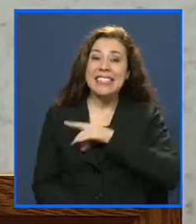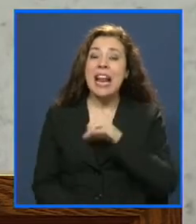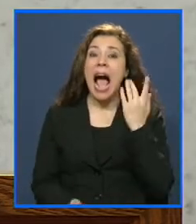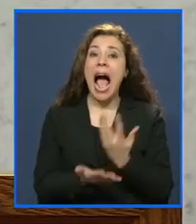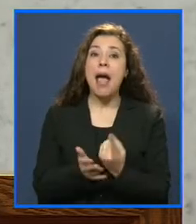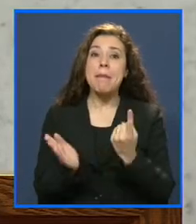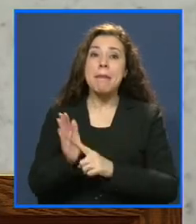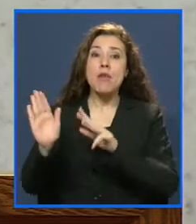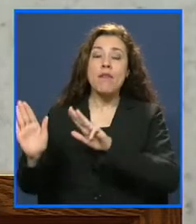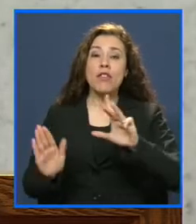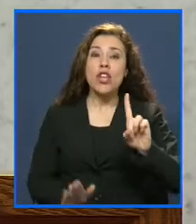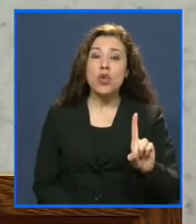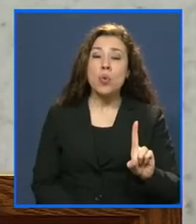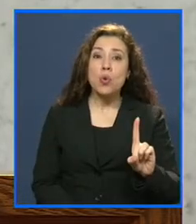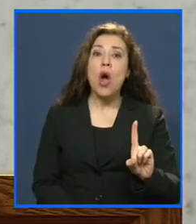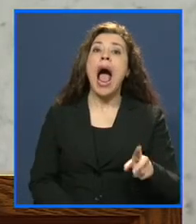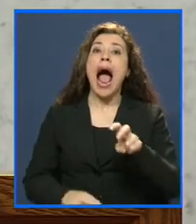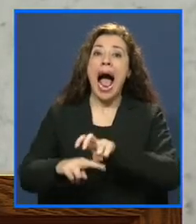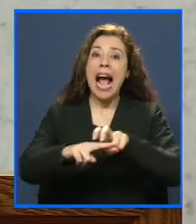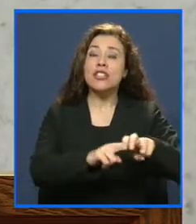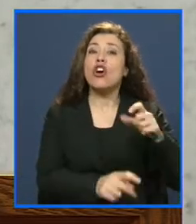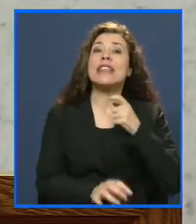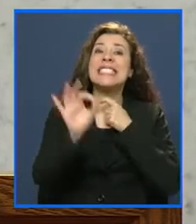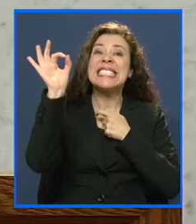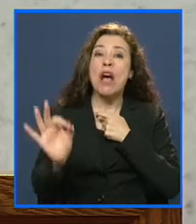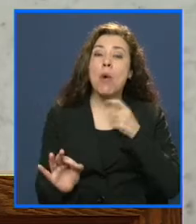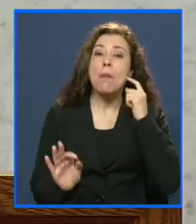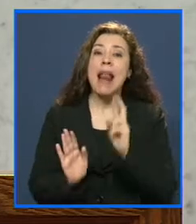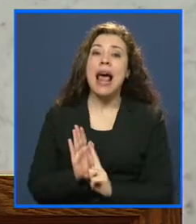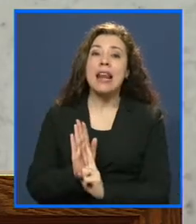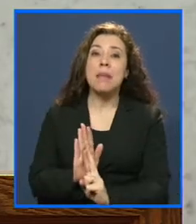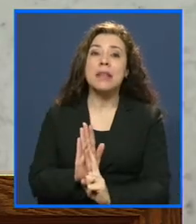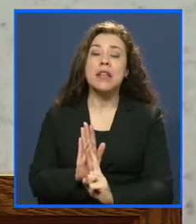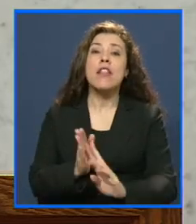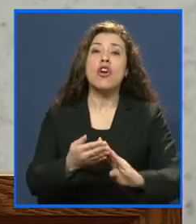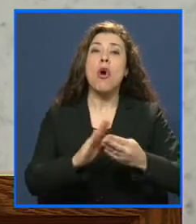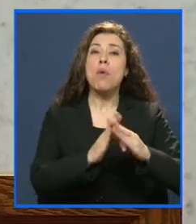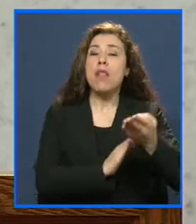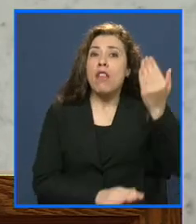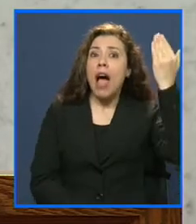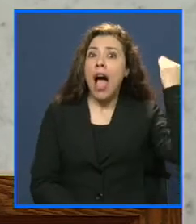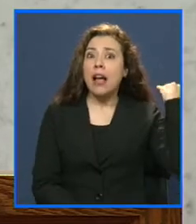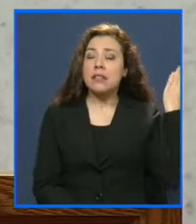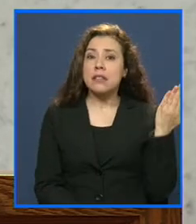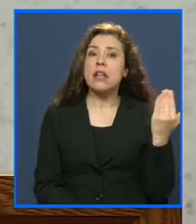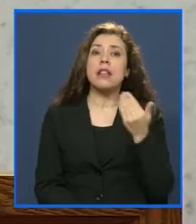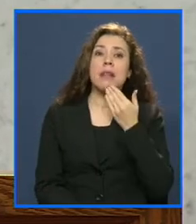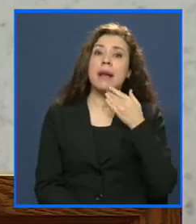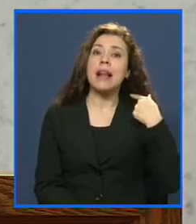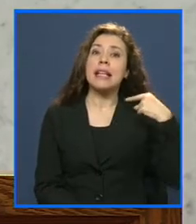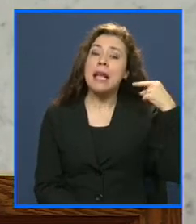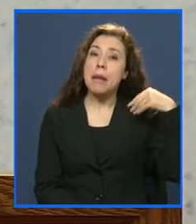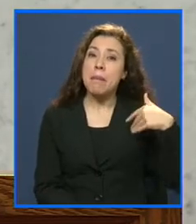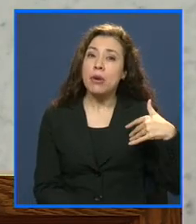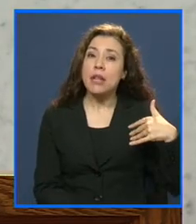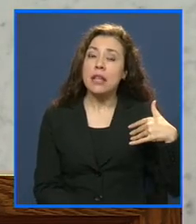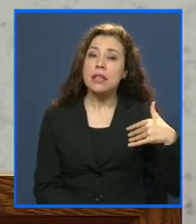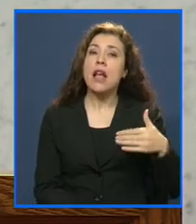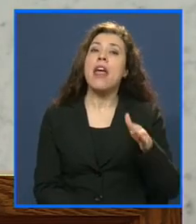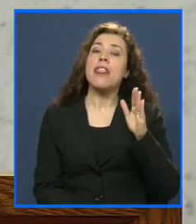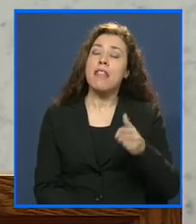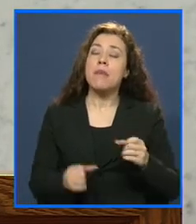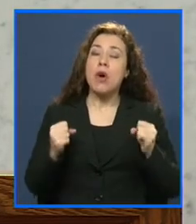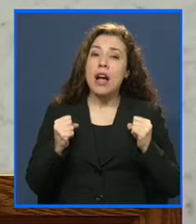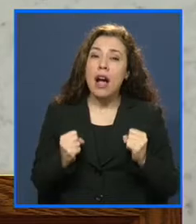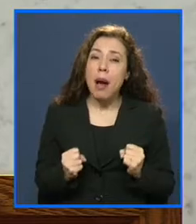1991 asientos garantizados para representantes de sus pueblos a centrales también creo en esta materia que debemos ser